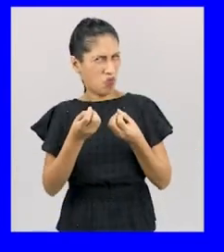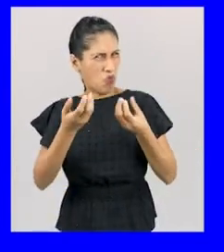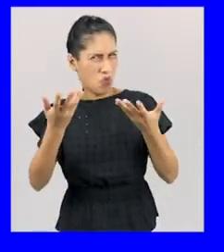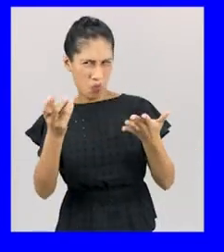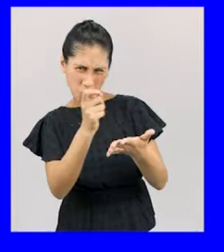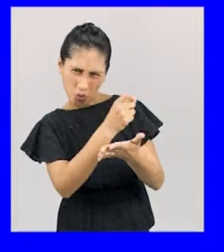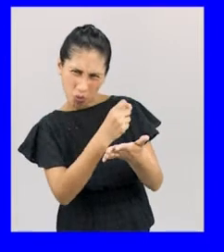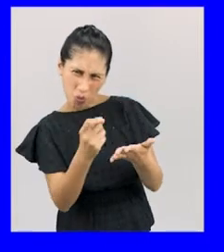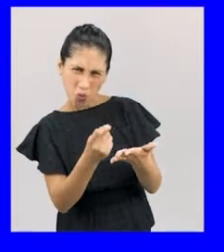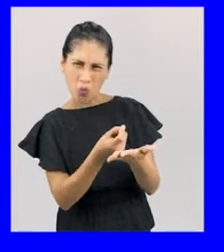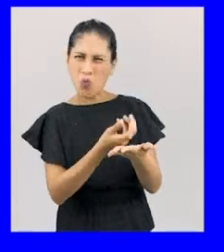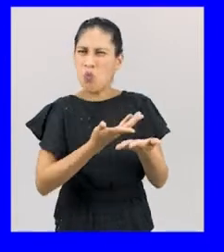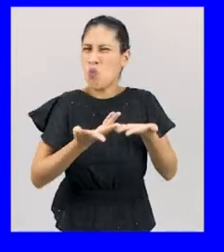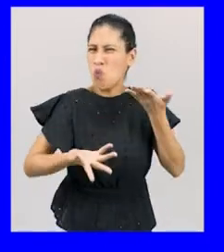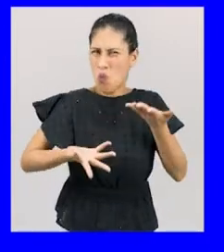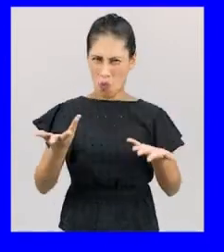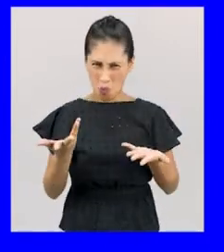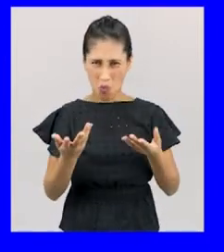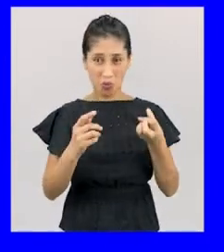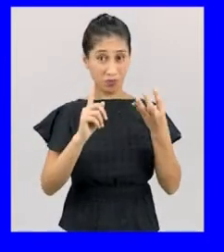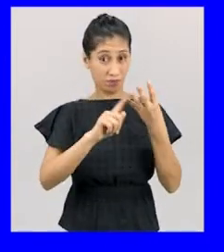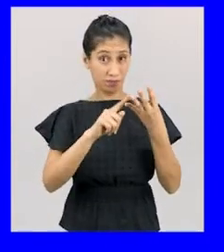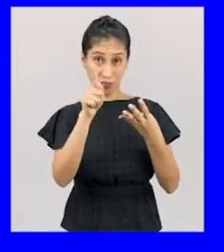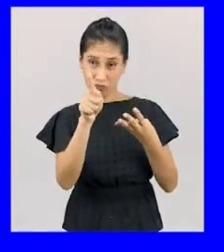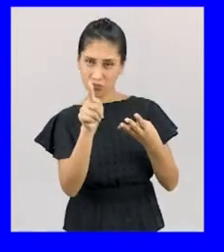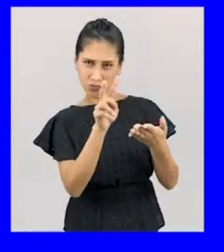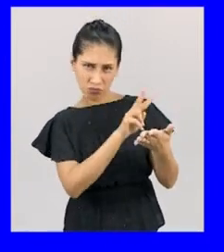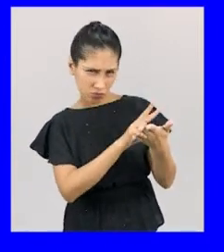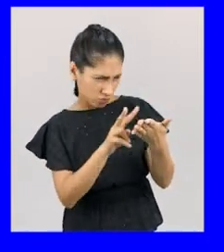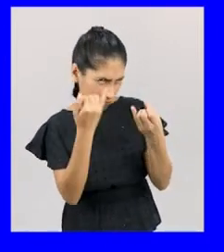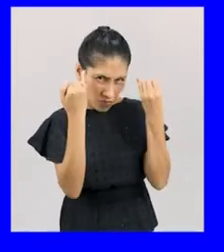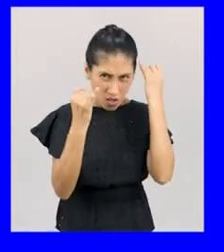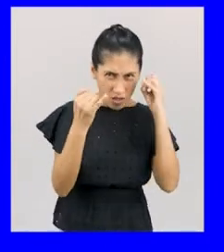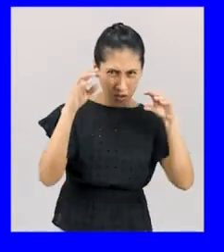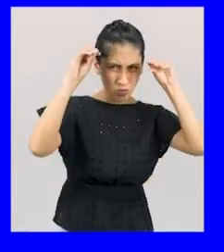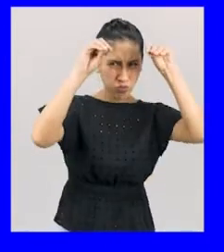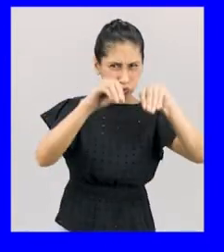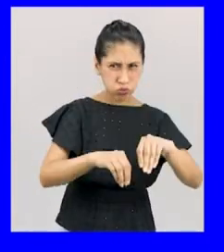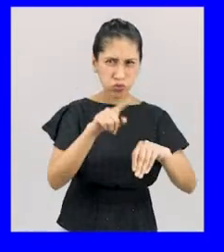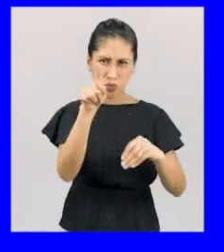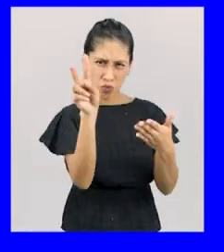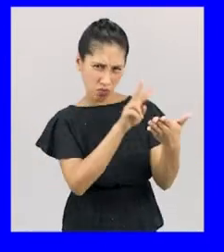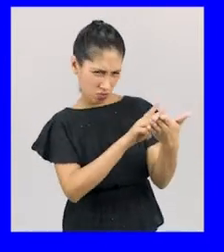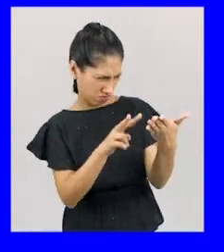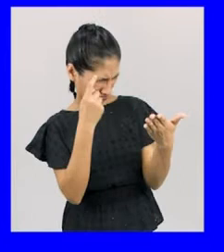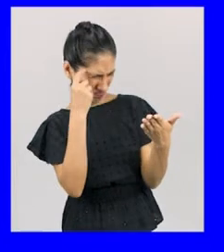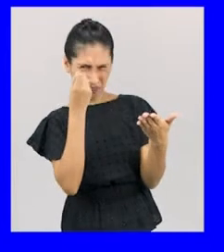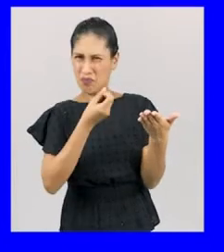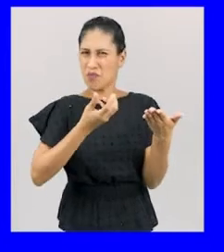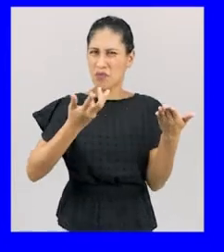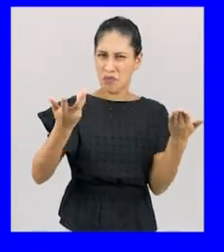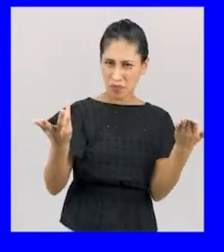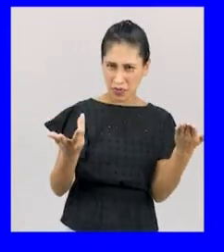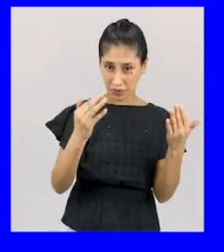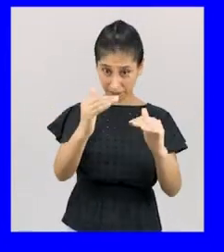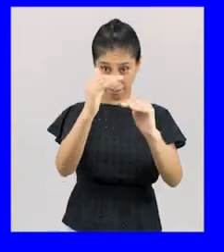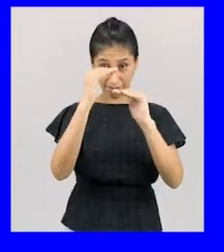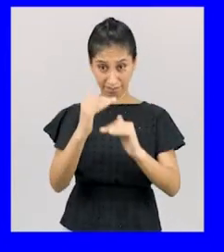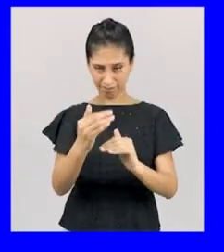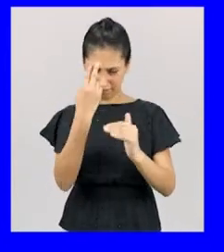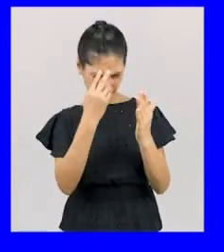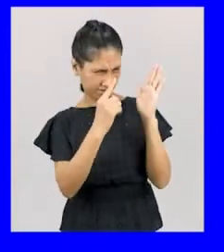narrador? ¿Qué te parece lo que propone el autor? ¿Cuáles son tus argumentos a favor o en contra de lo que dice el